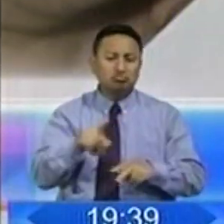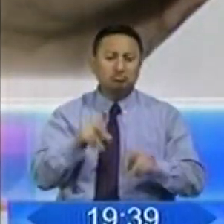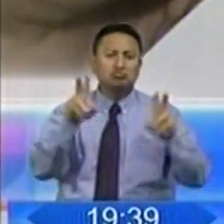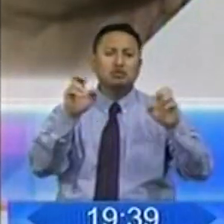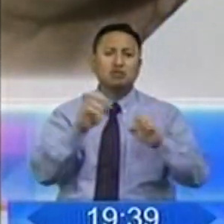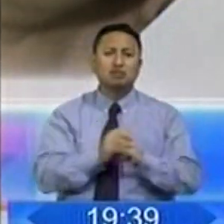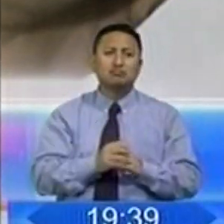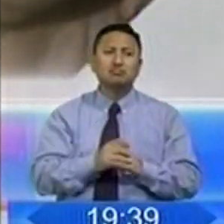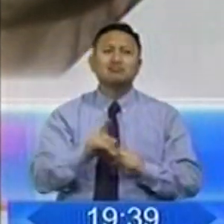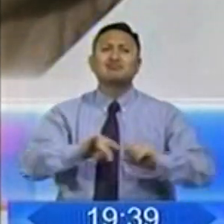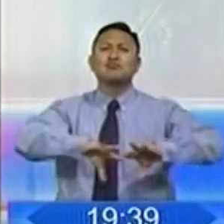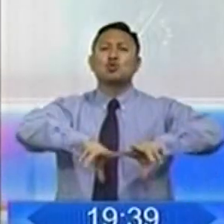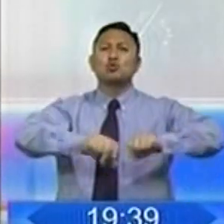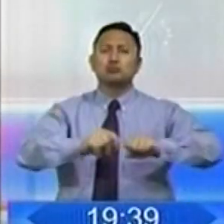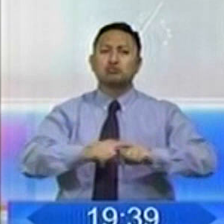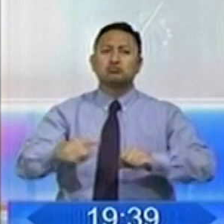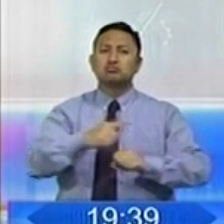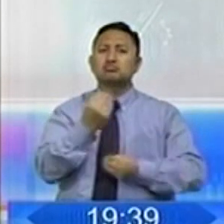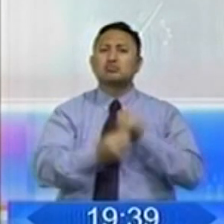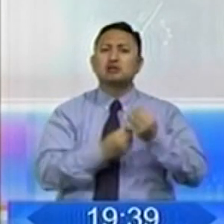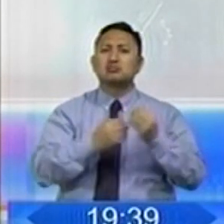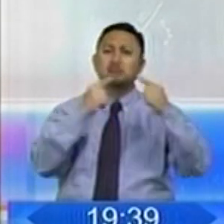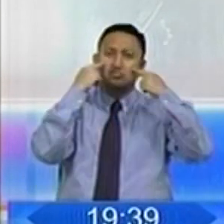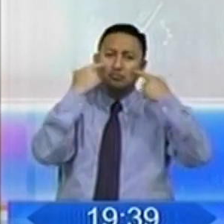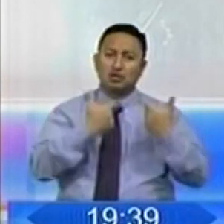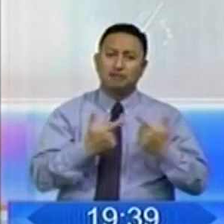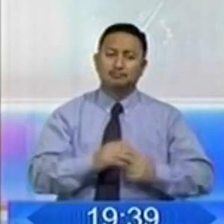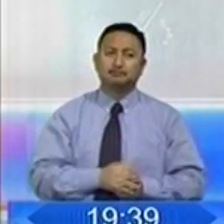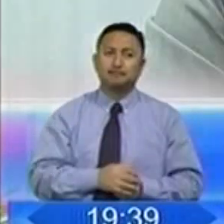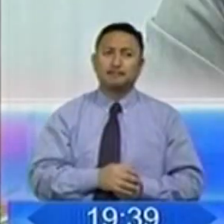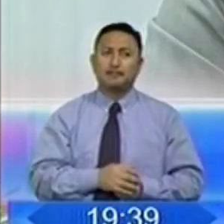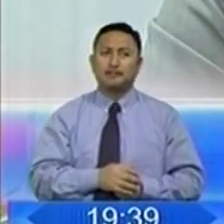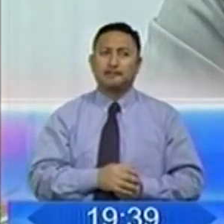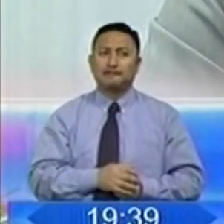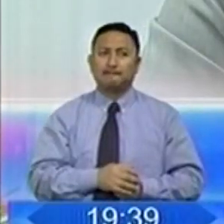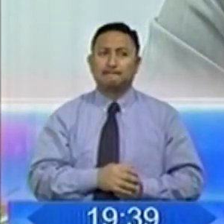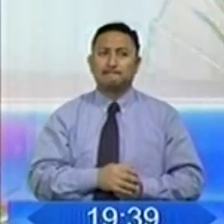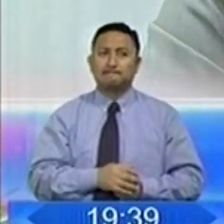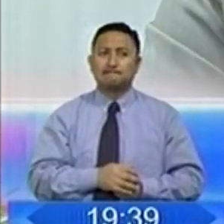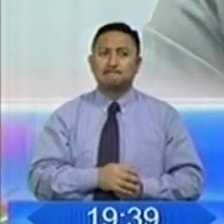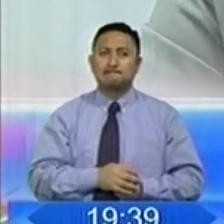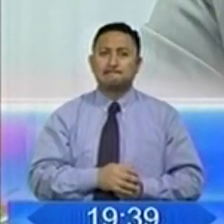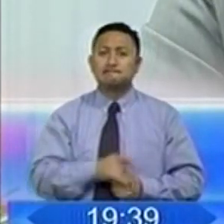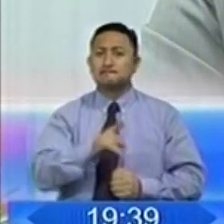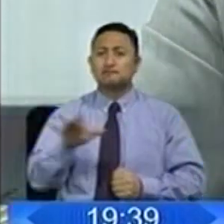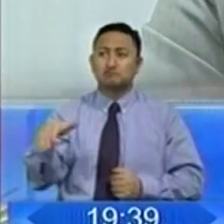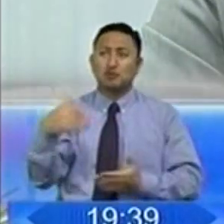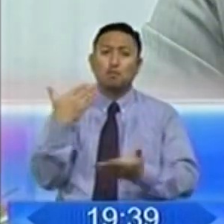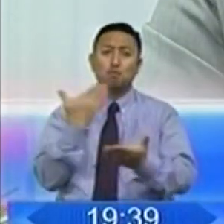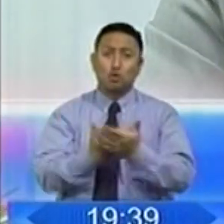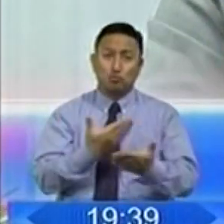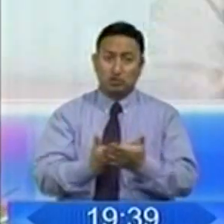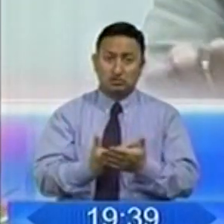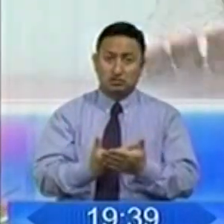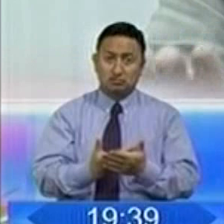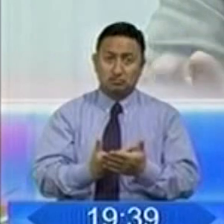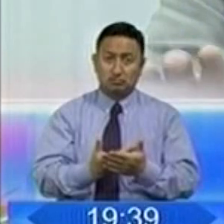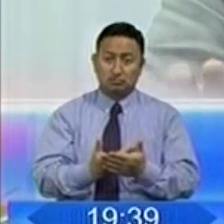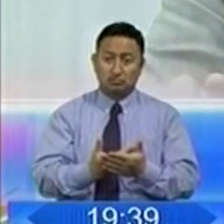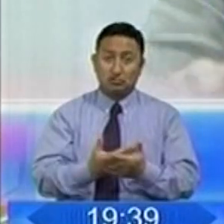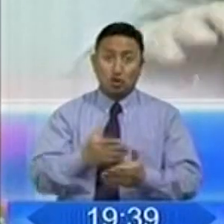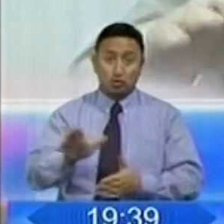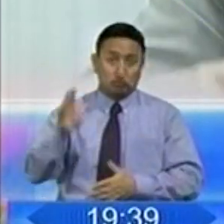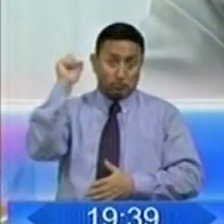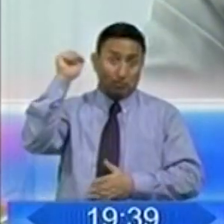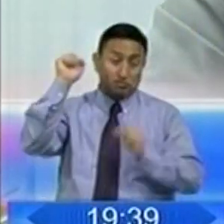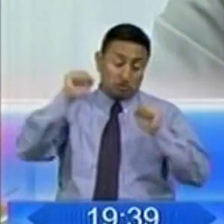primeros actos de corrupción el Consejo de Participación Ciudadana debe atacar. Veo que más allá de esas propuestas que tienen su legítimo